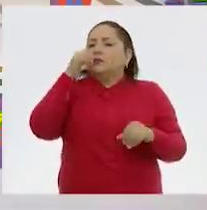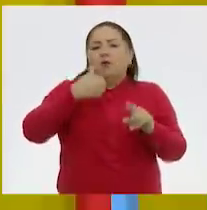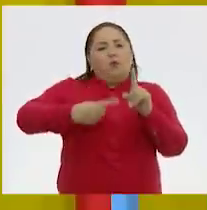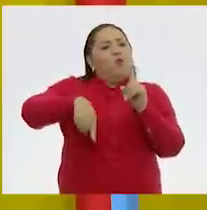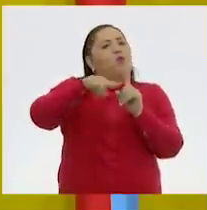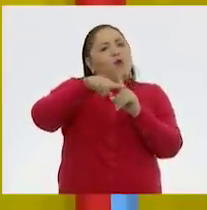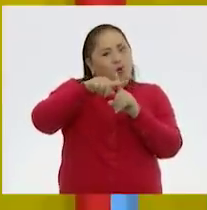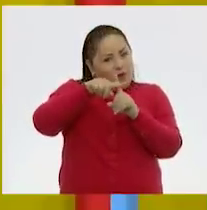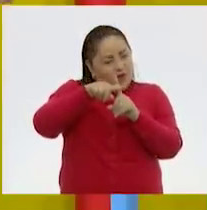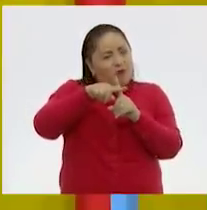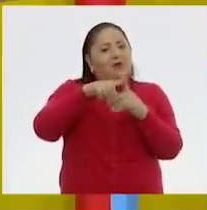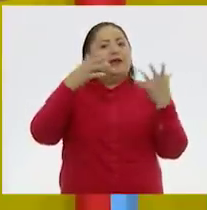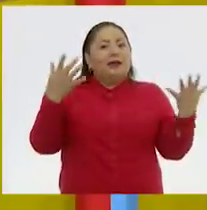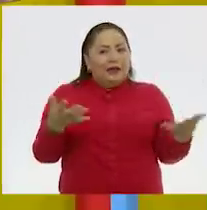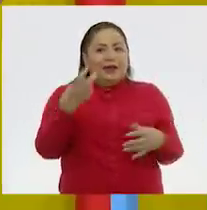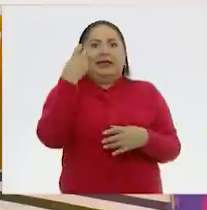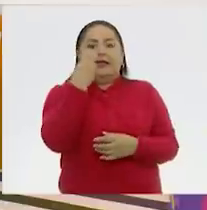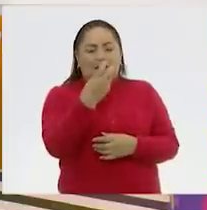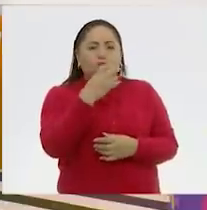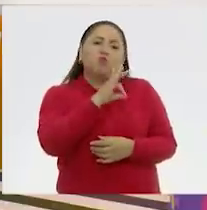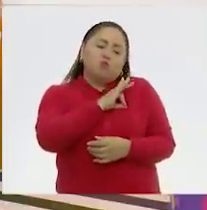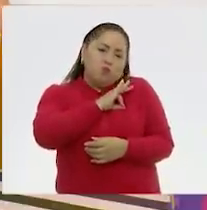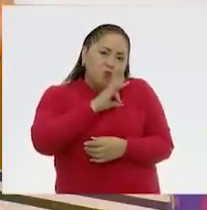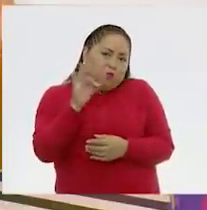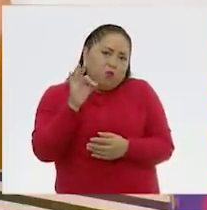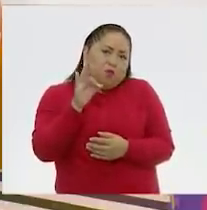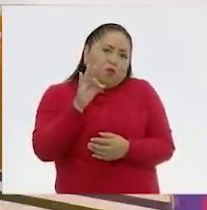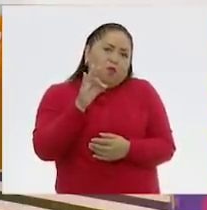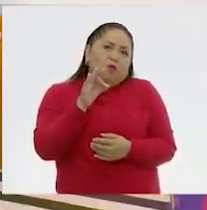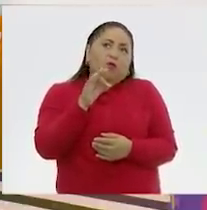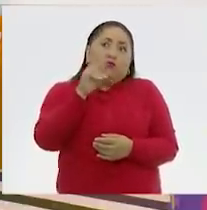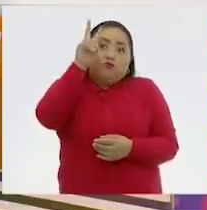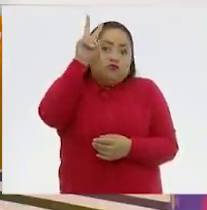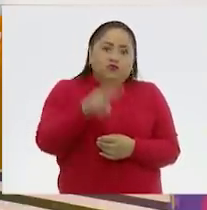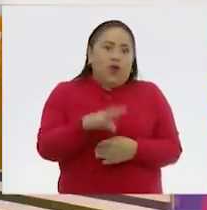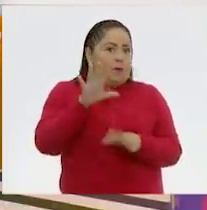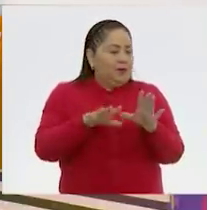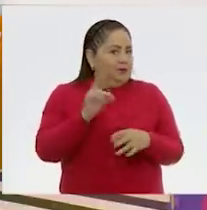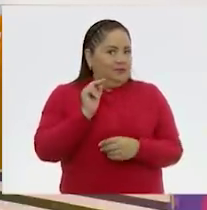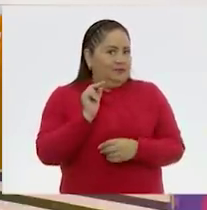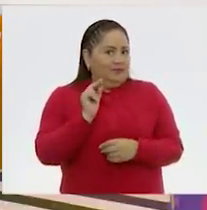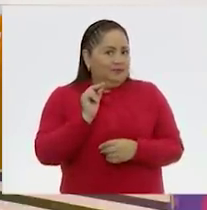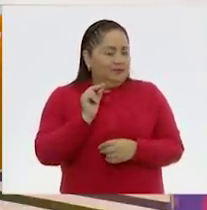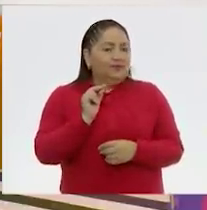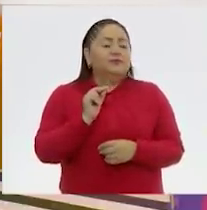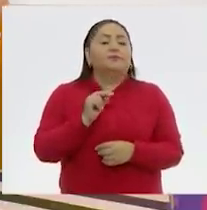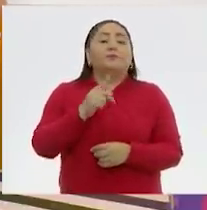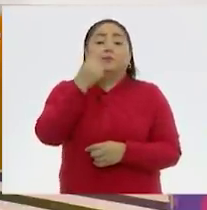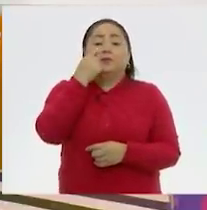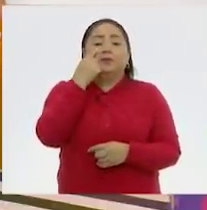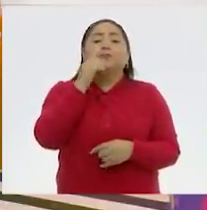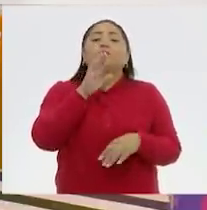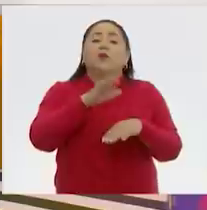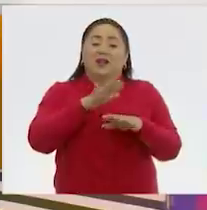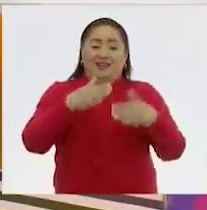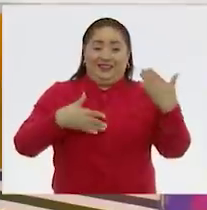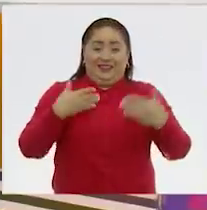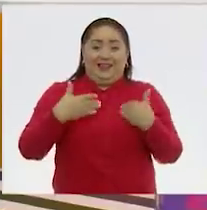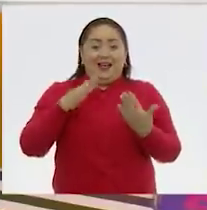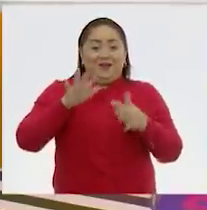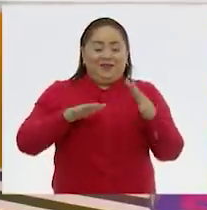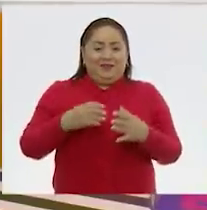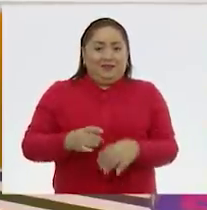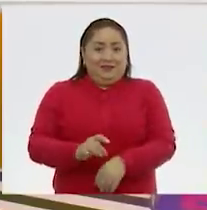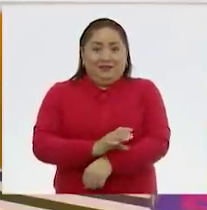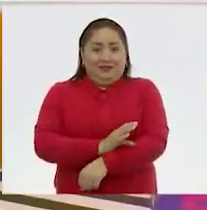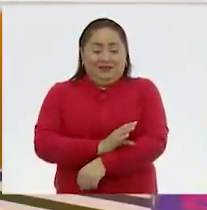positiva. Ah, ahí pudiera ser que no sea tan real, ¿eh? Ah, de verdad. La alegría también como emoción,